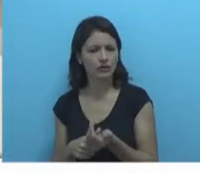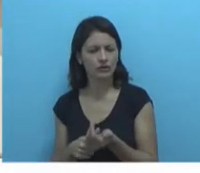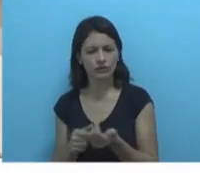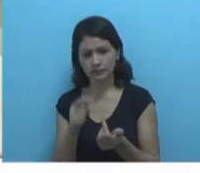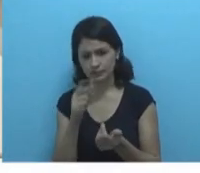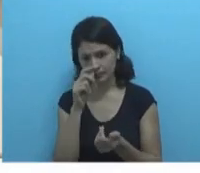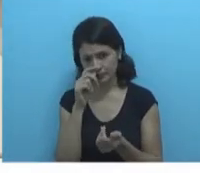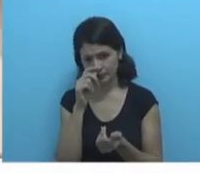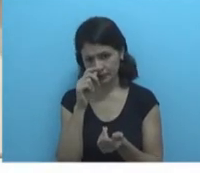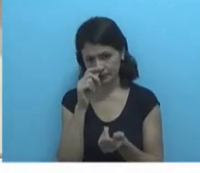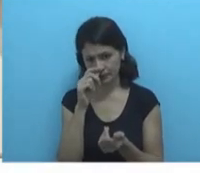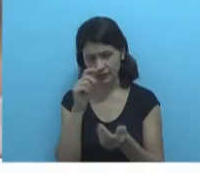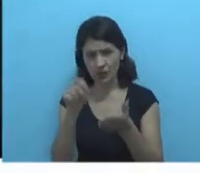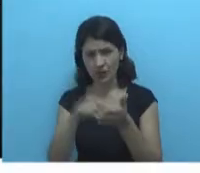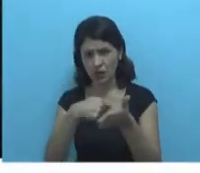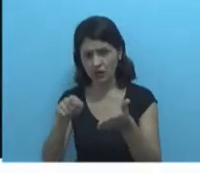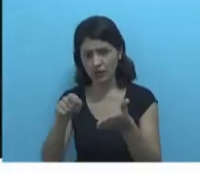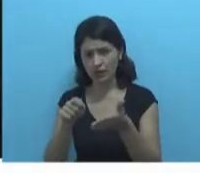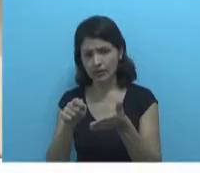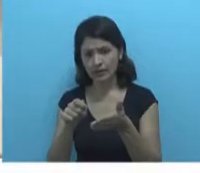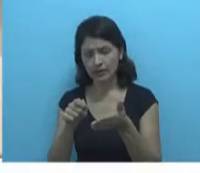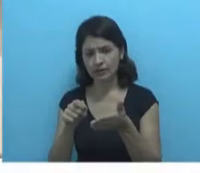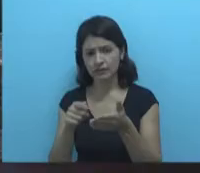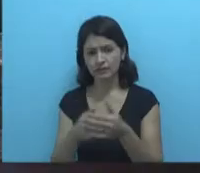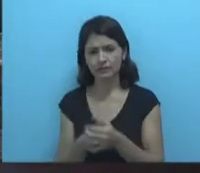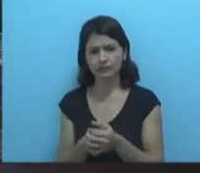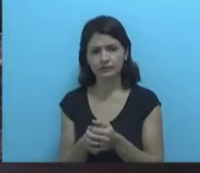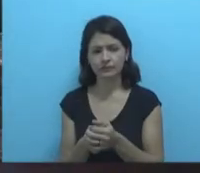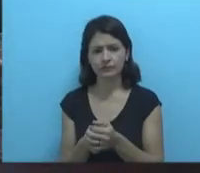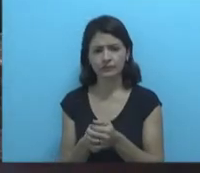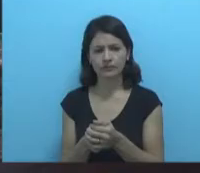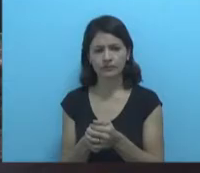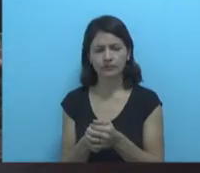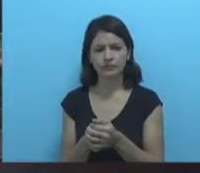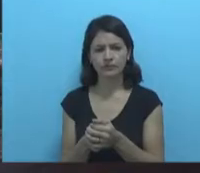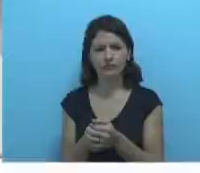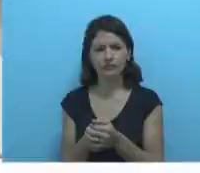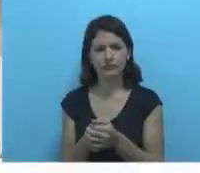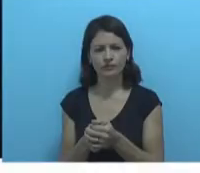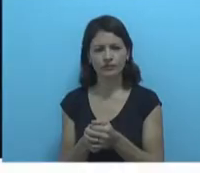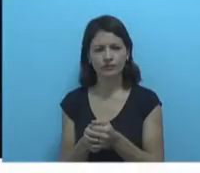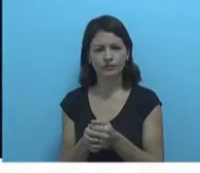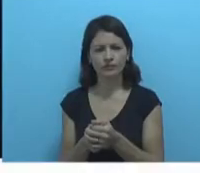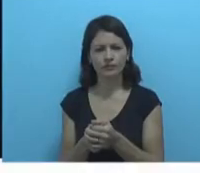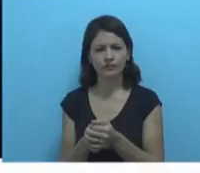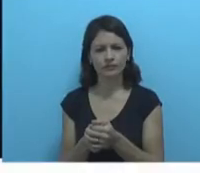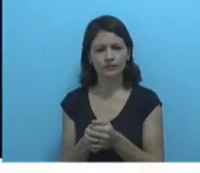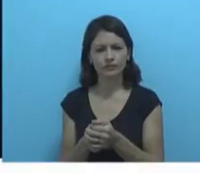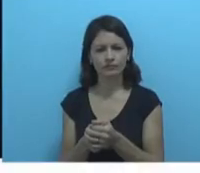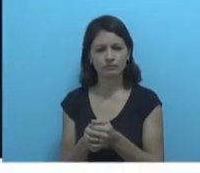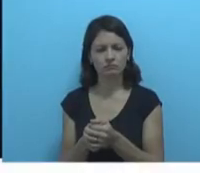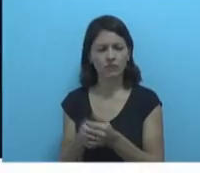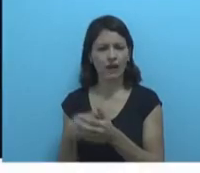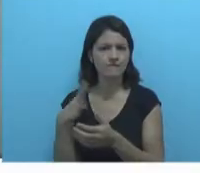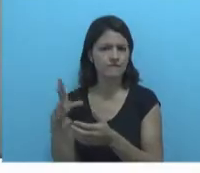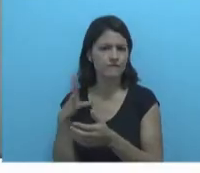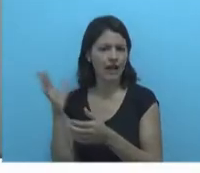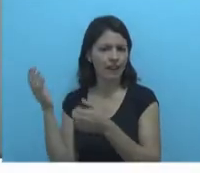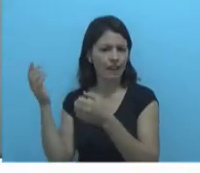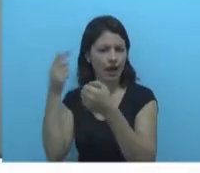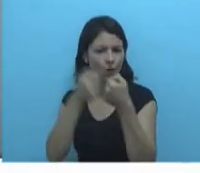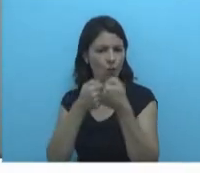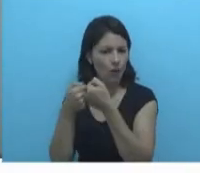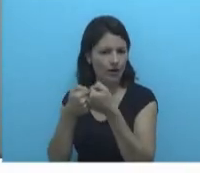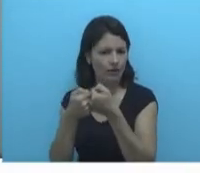en función de las diferentes faltas con respecto a la pandemia, fundamentalmente. Pero es el